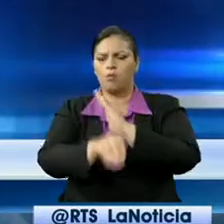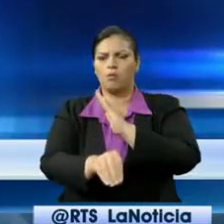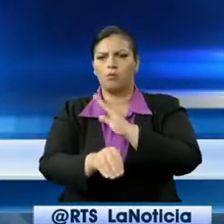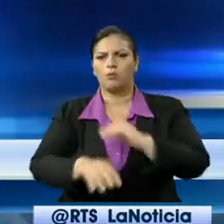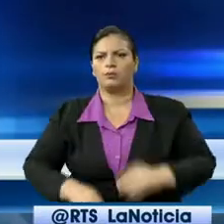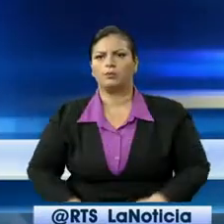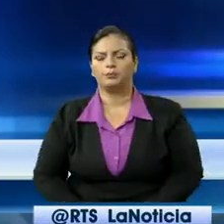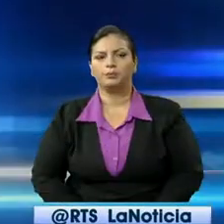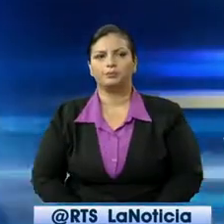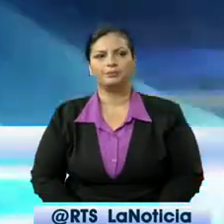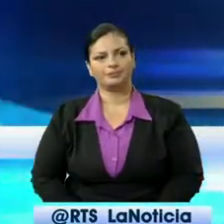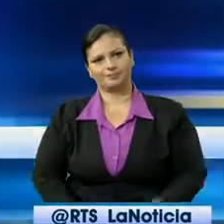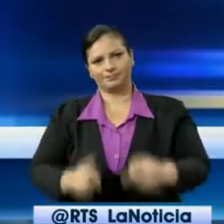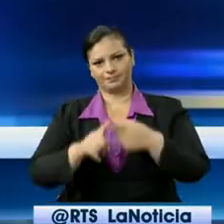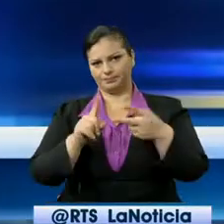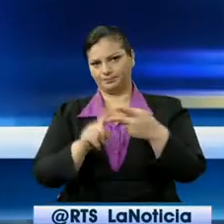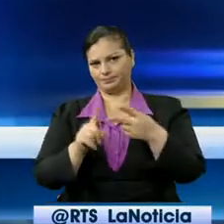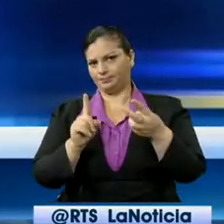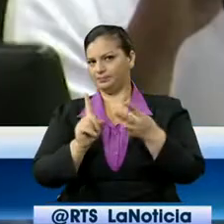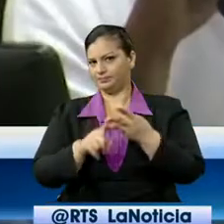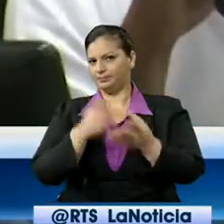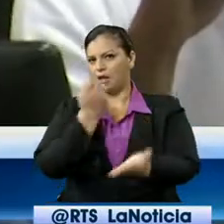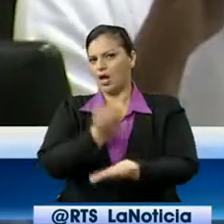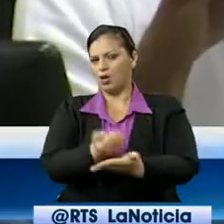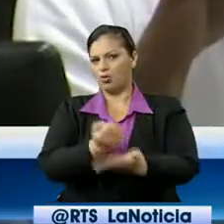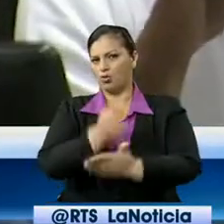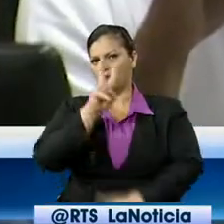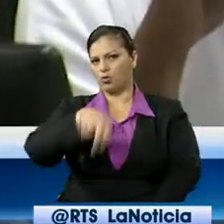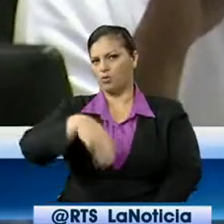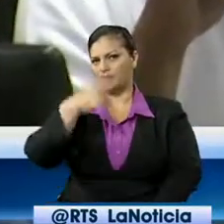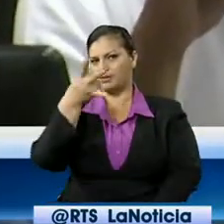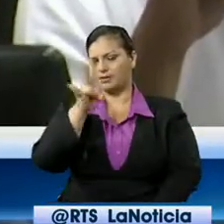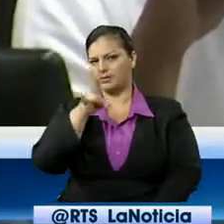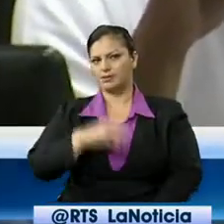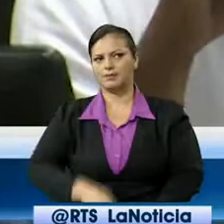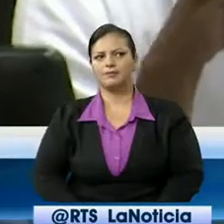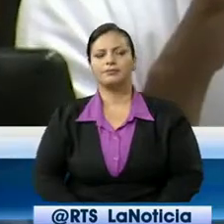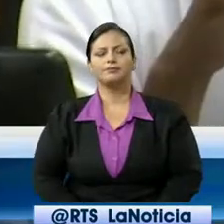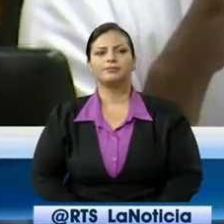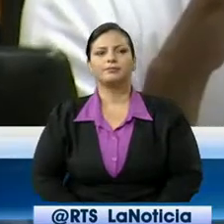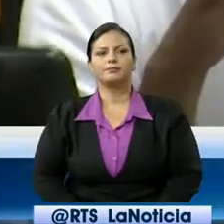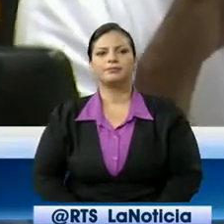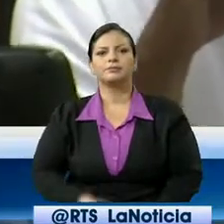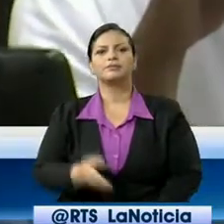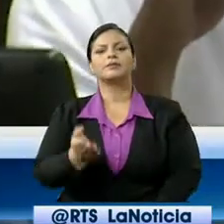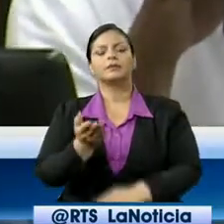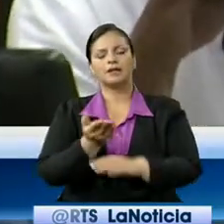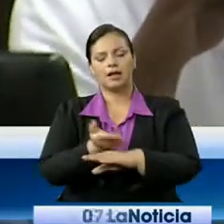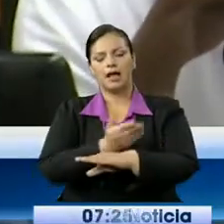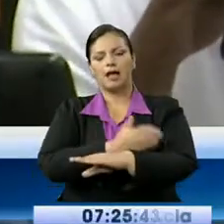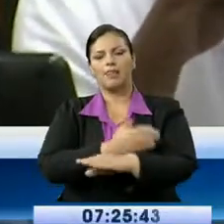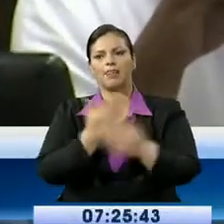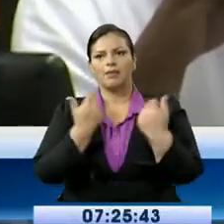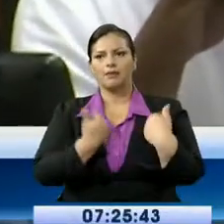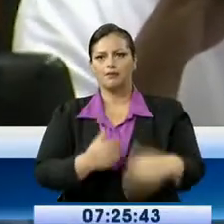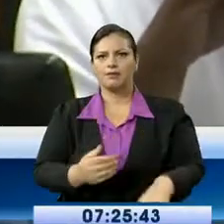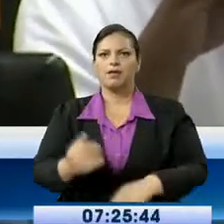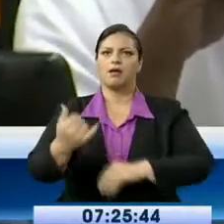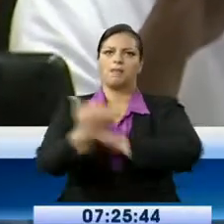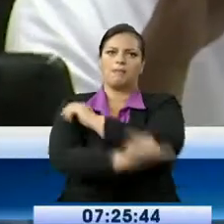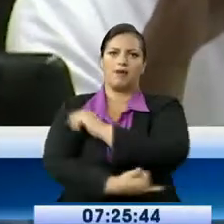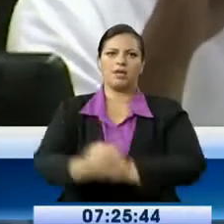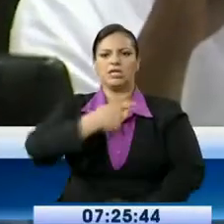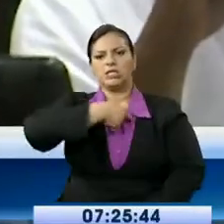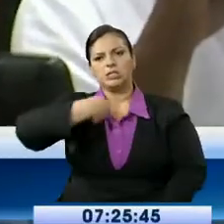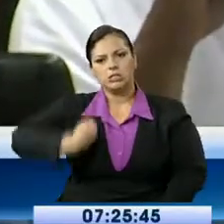La economía para el 2017. Nosotros no solo que hemos tenido acceso a financiamiento multilateral, bilateral, con China,